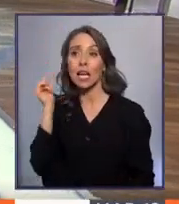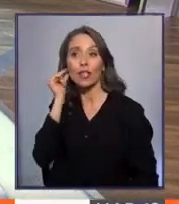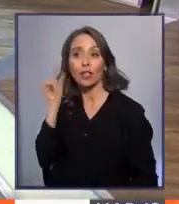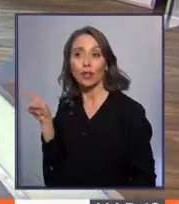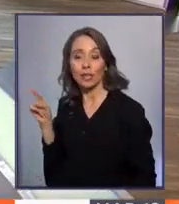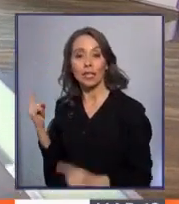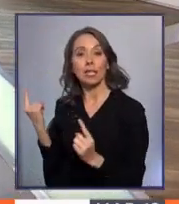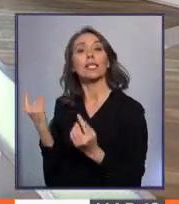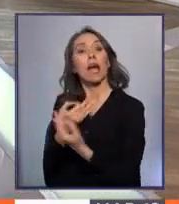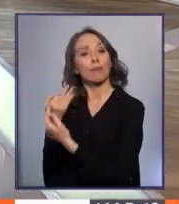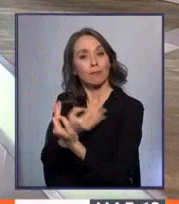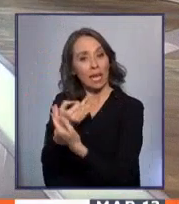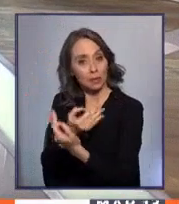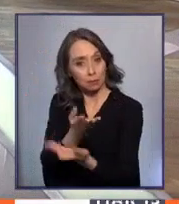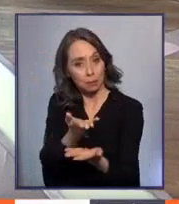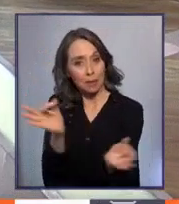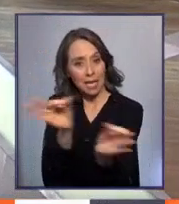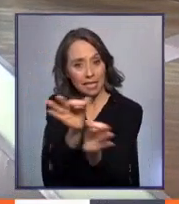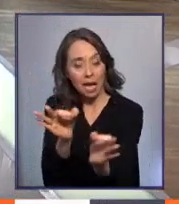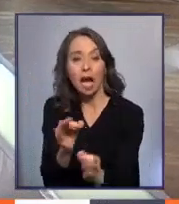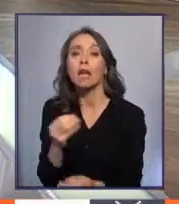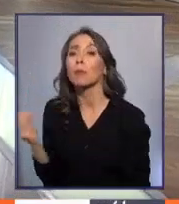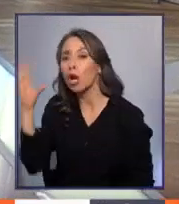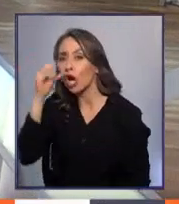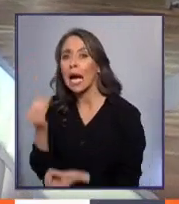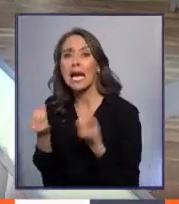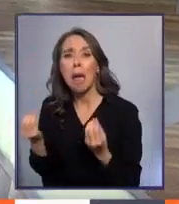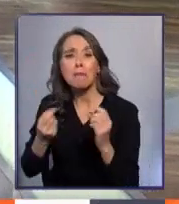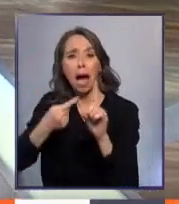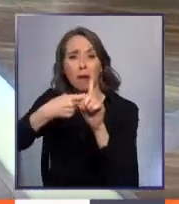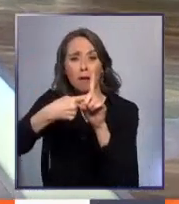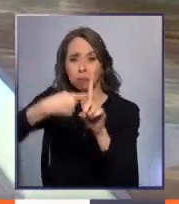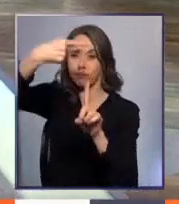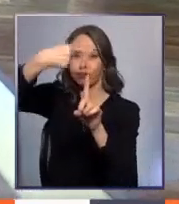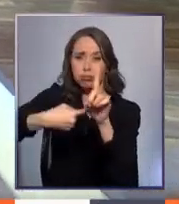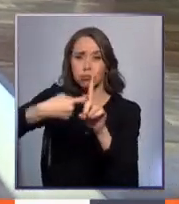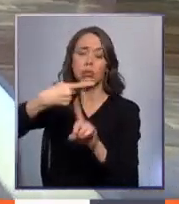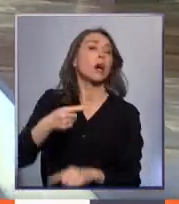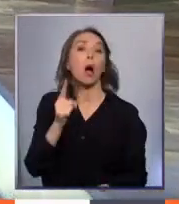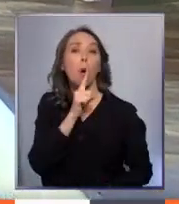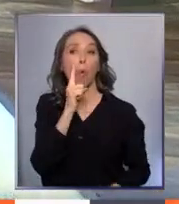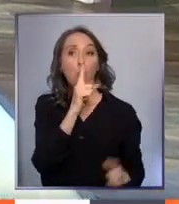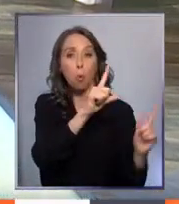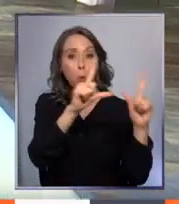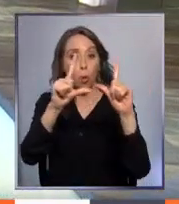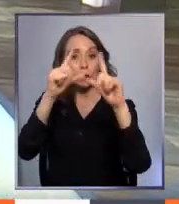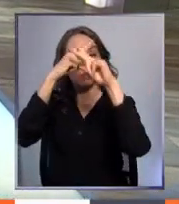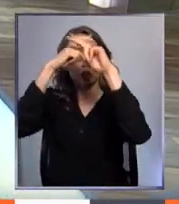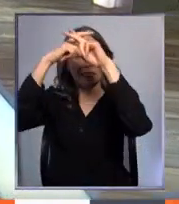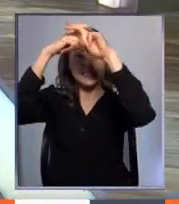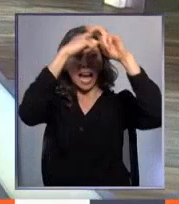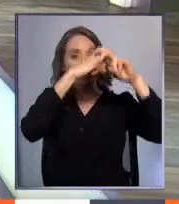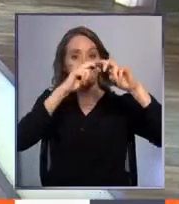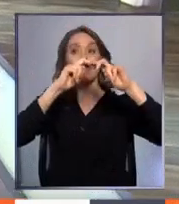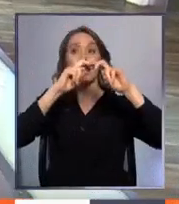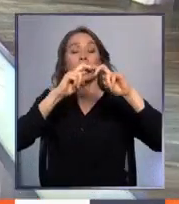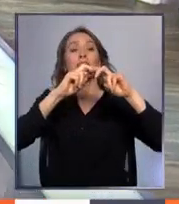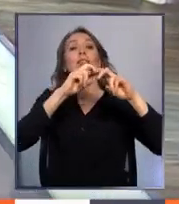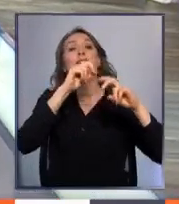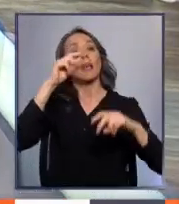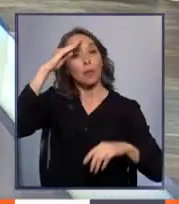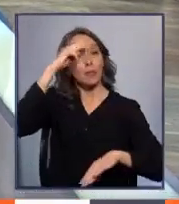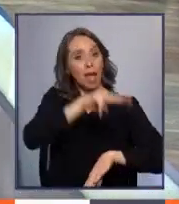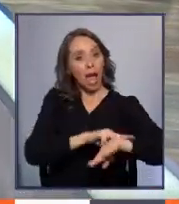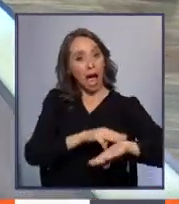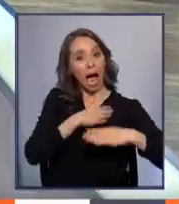explicarnos. Michelle, buenas noches. ¿Qué es lo que está pasando? Hola, ¿cómo están? Buenas noches. Bueno, si vemos la última imagen del satélite del Servicio Meteorológico de la Armada,